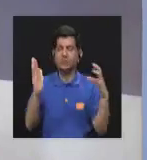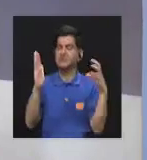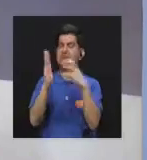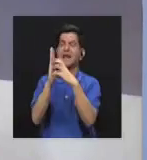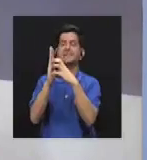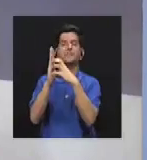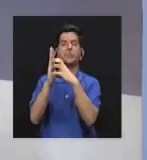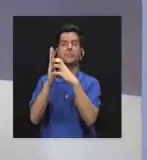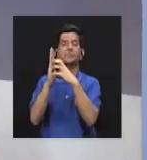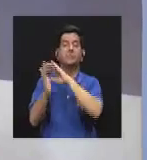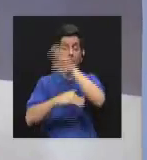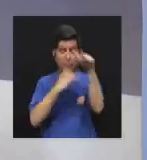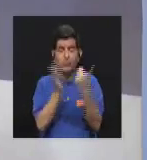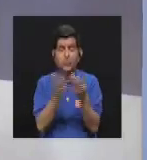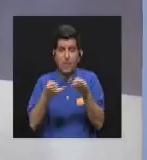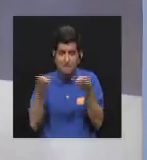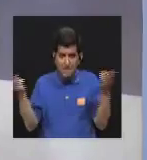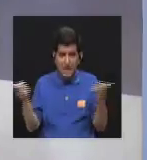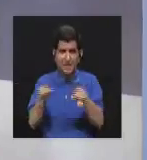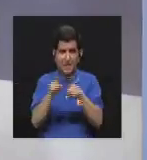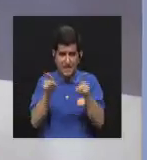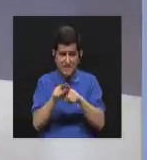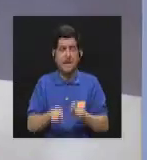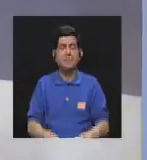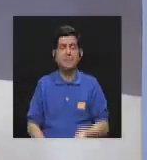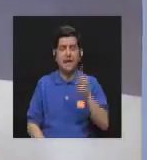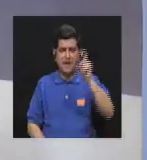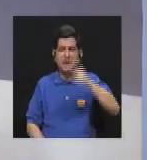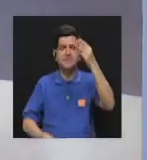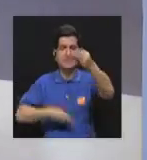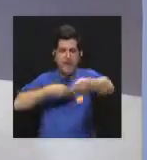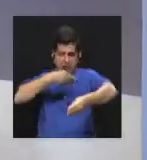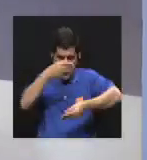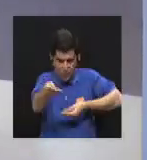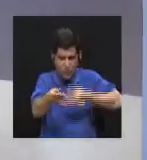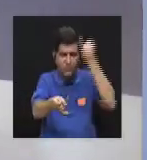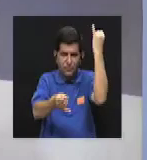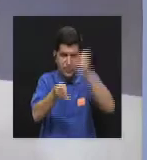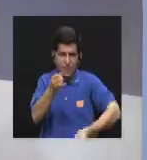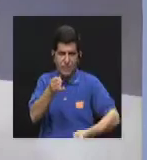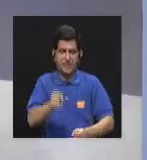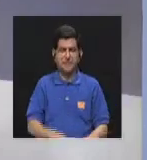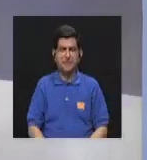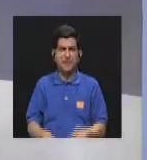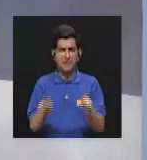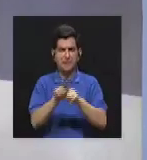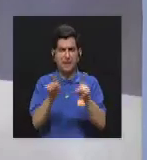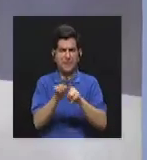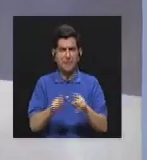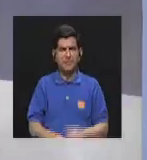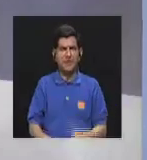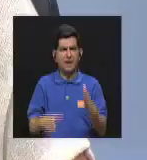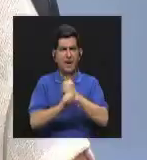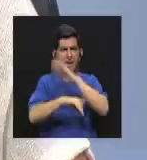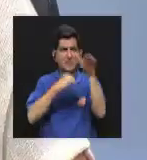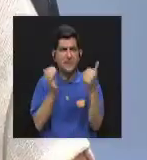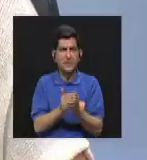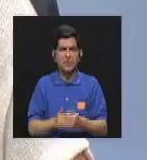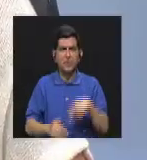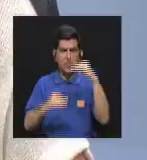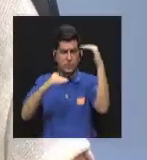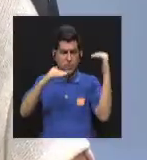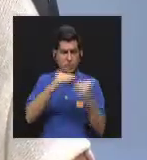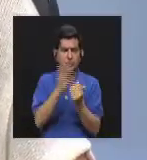en texto. Entonces, todos esos materiales también hubo un proceso de devolución final. Pero además, para generar todos